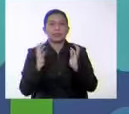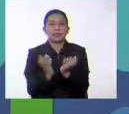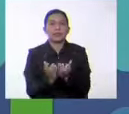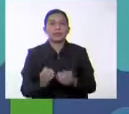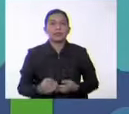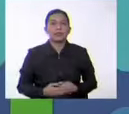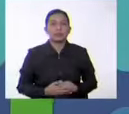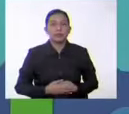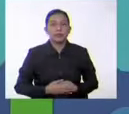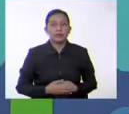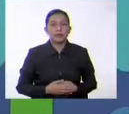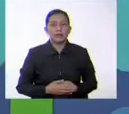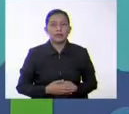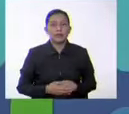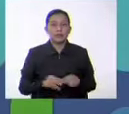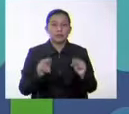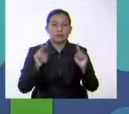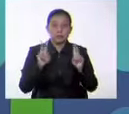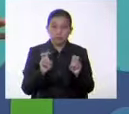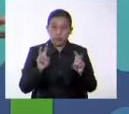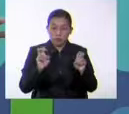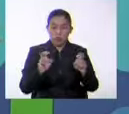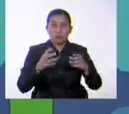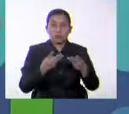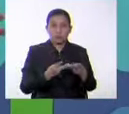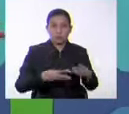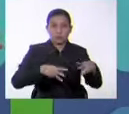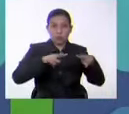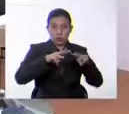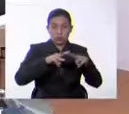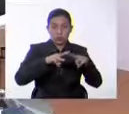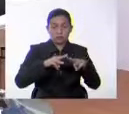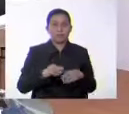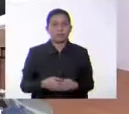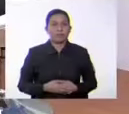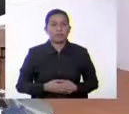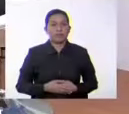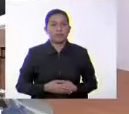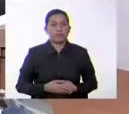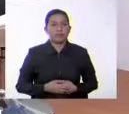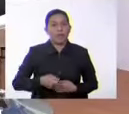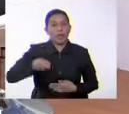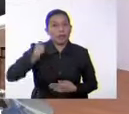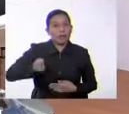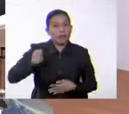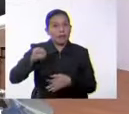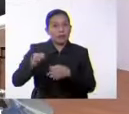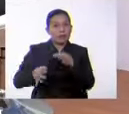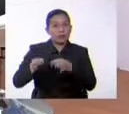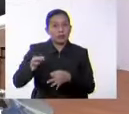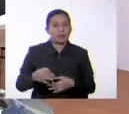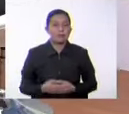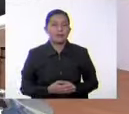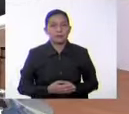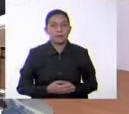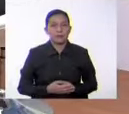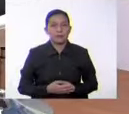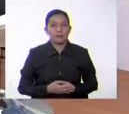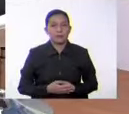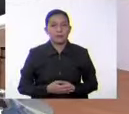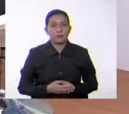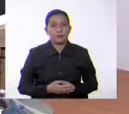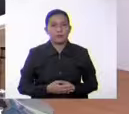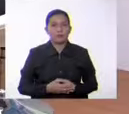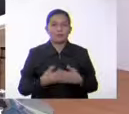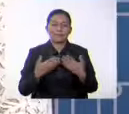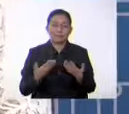diferencia entre lo moral y lo legal, que tiene que ver también con los aspectos que hemos venido hablando a lo largo de esta clase.